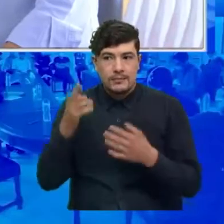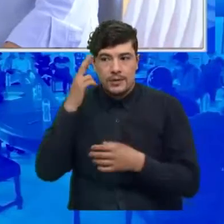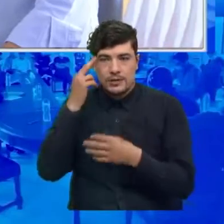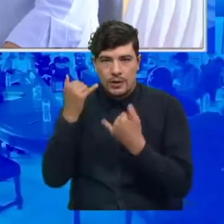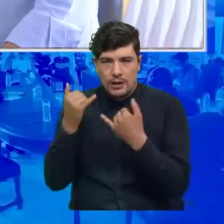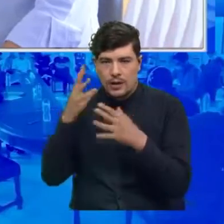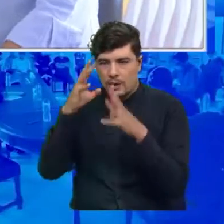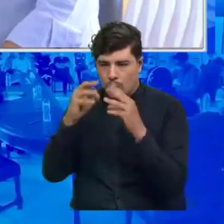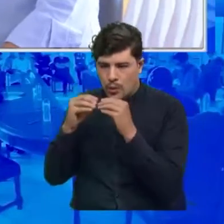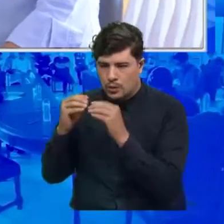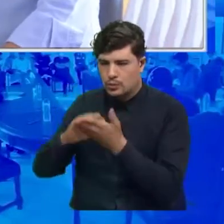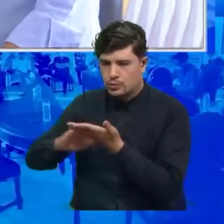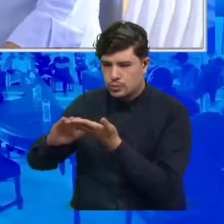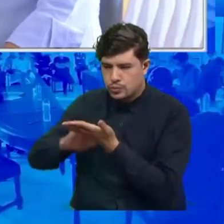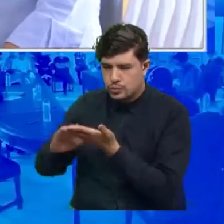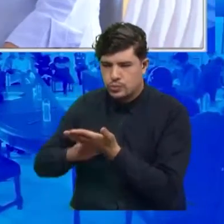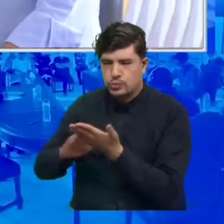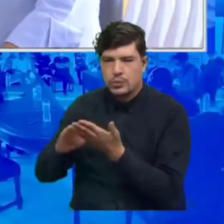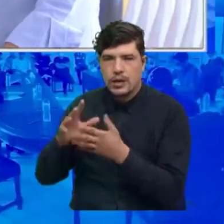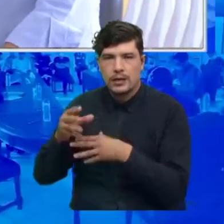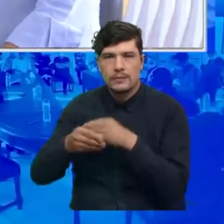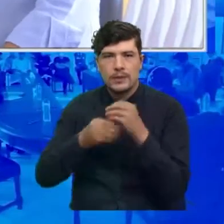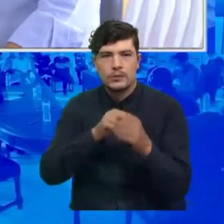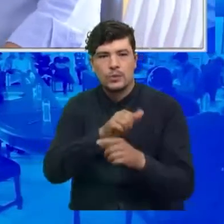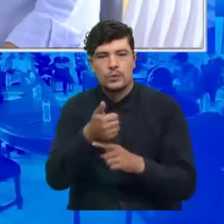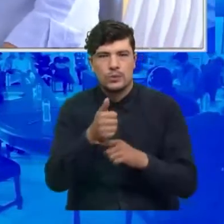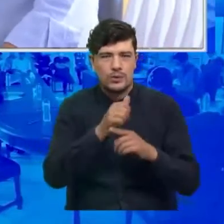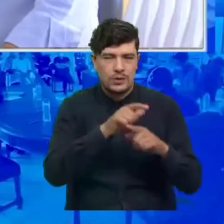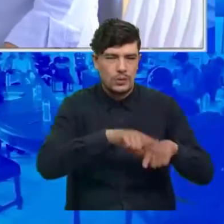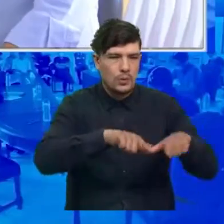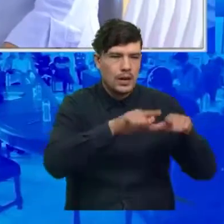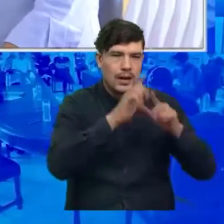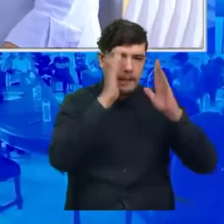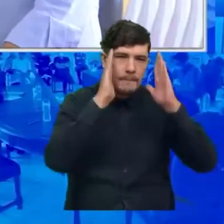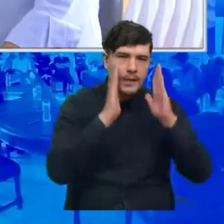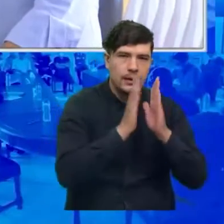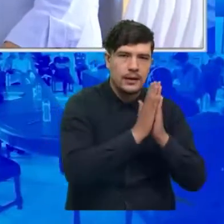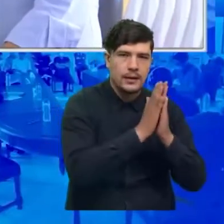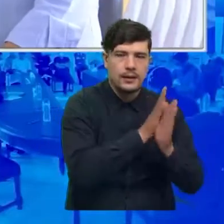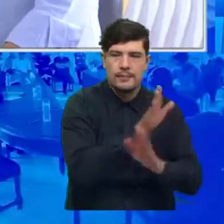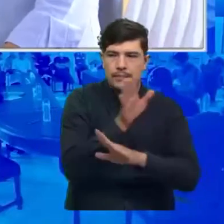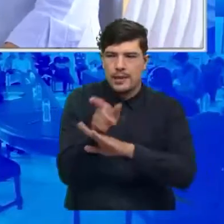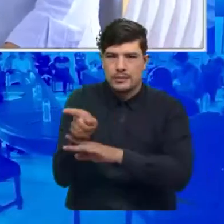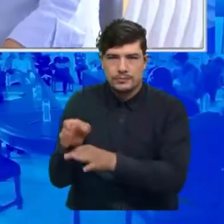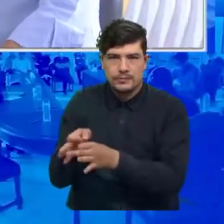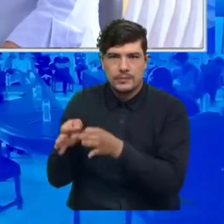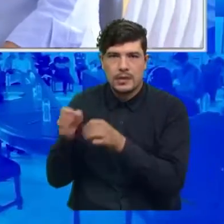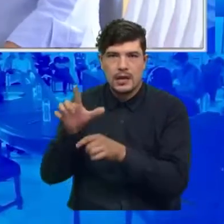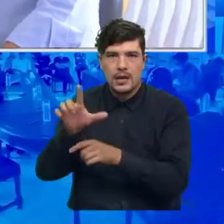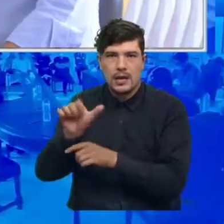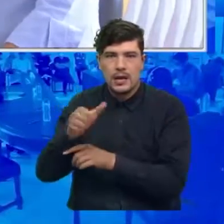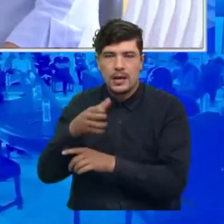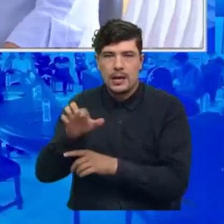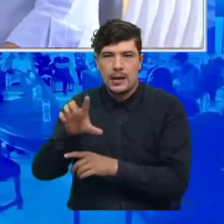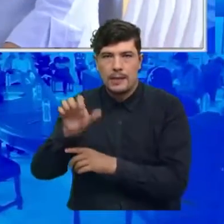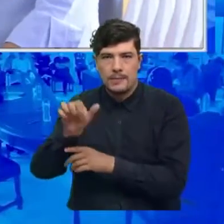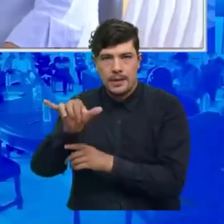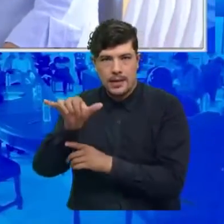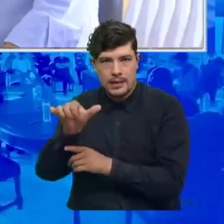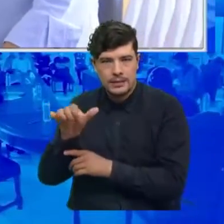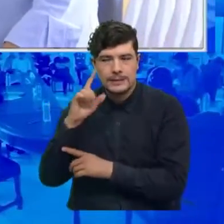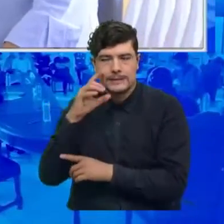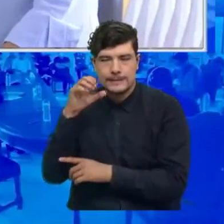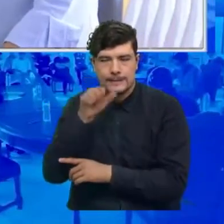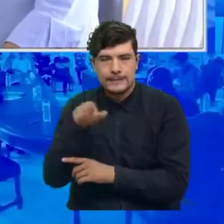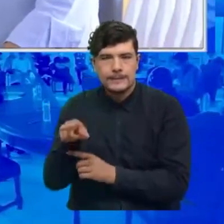así el mantenimiento desde la virgen hacia asia hacia la playa que vamos a hacer un compromiso porque hay desestabilizar